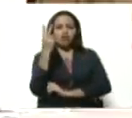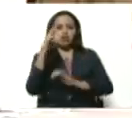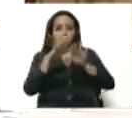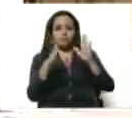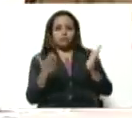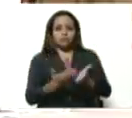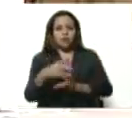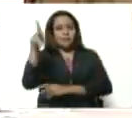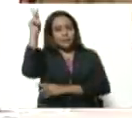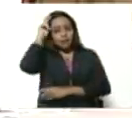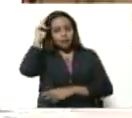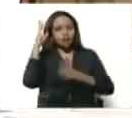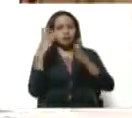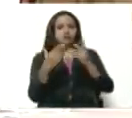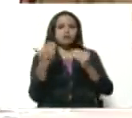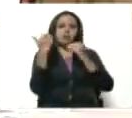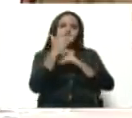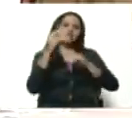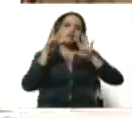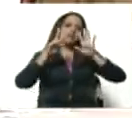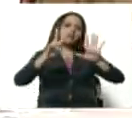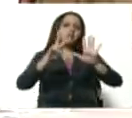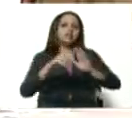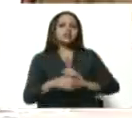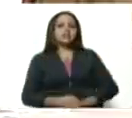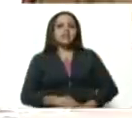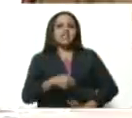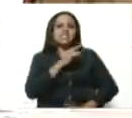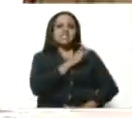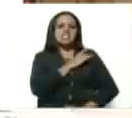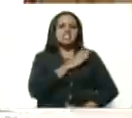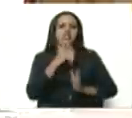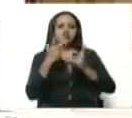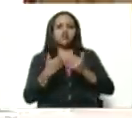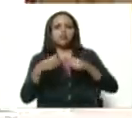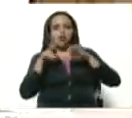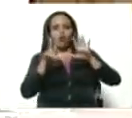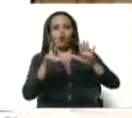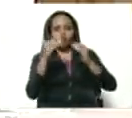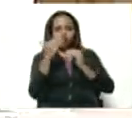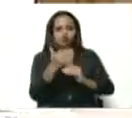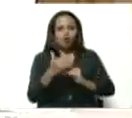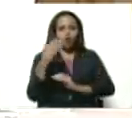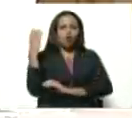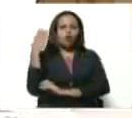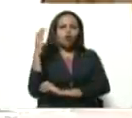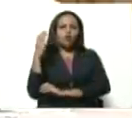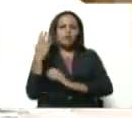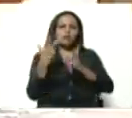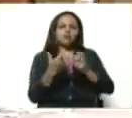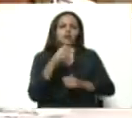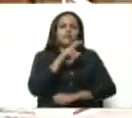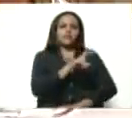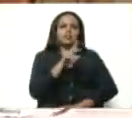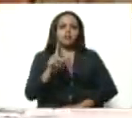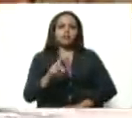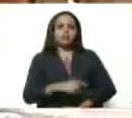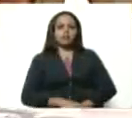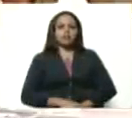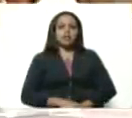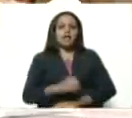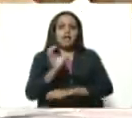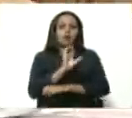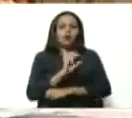el número 7 chile el número 8 colombia el número 21 ecuador es el número